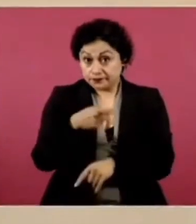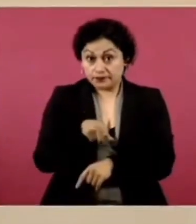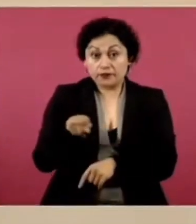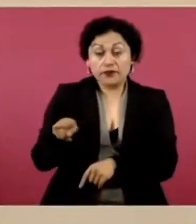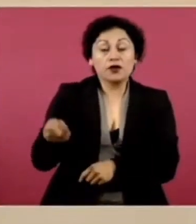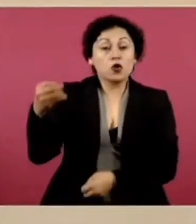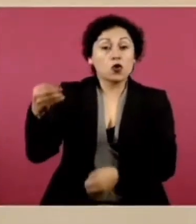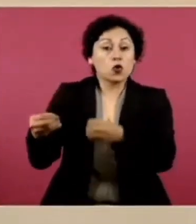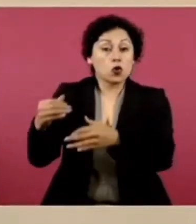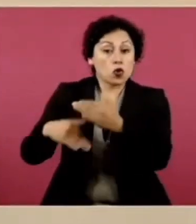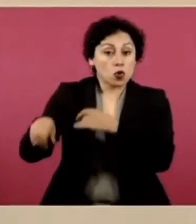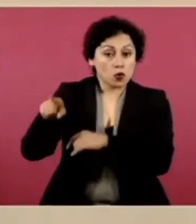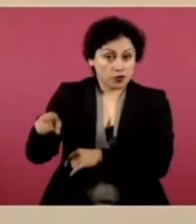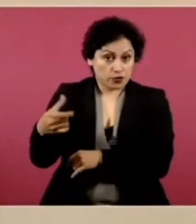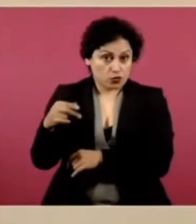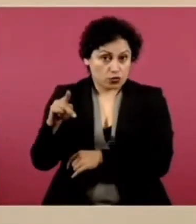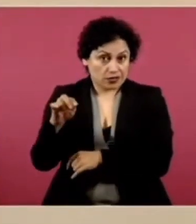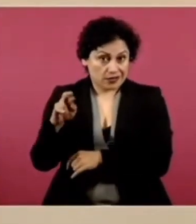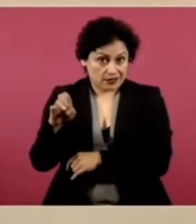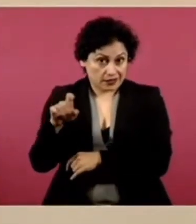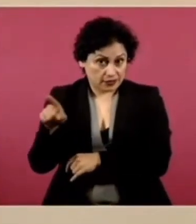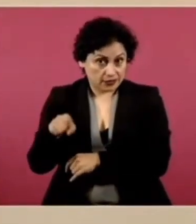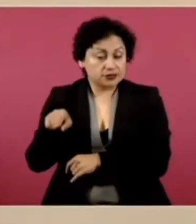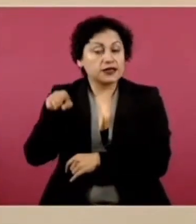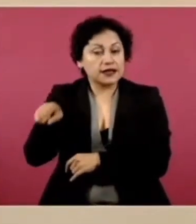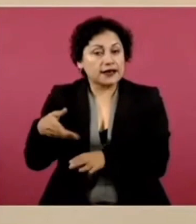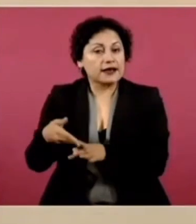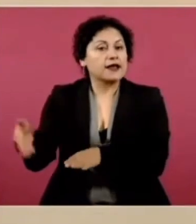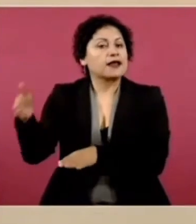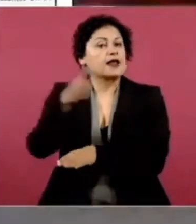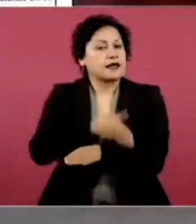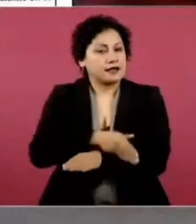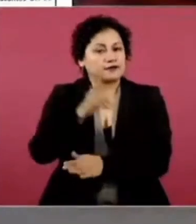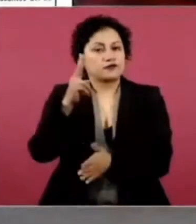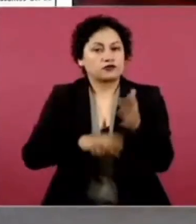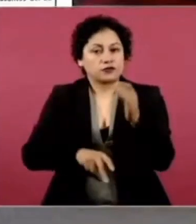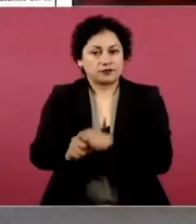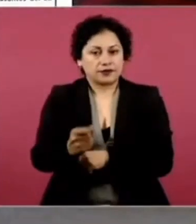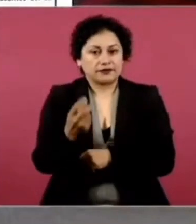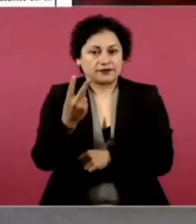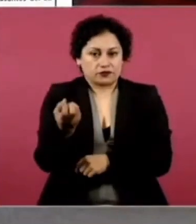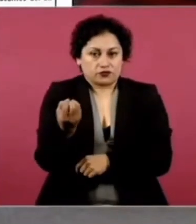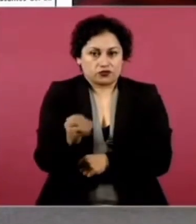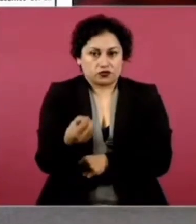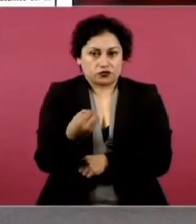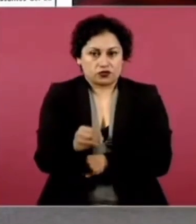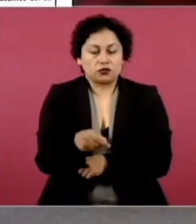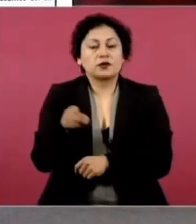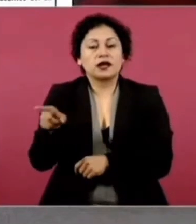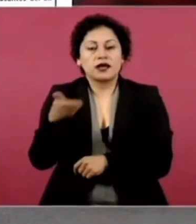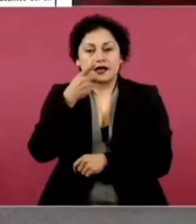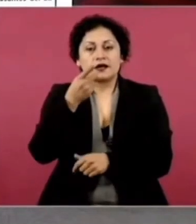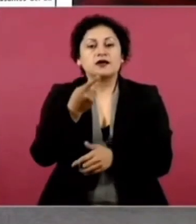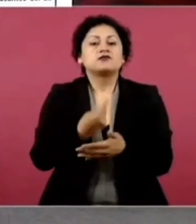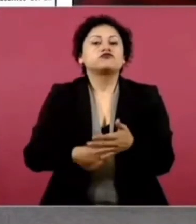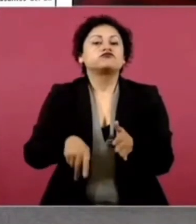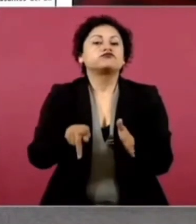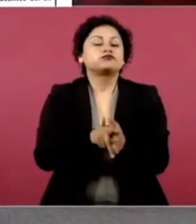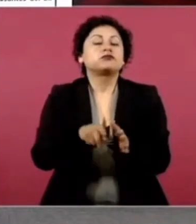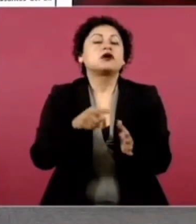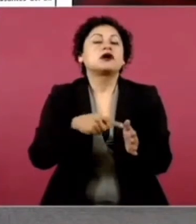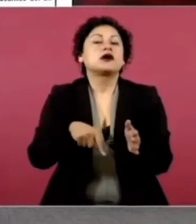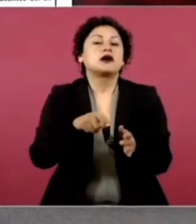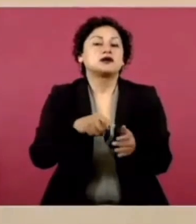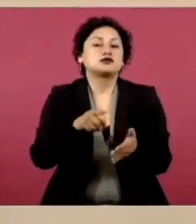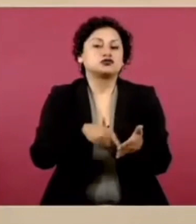juez Gutiérrez Pérez también en octubre del 2022 le otorgó una suspensión provisional contra la orden